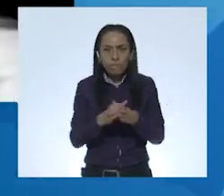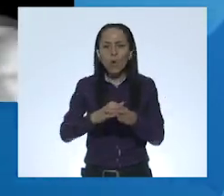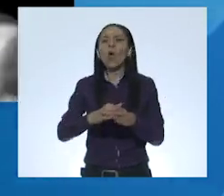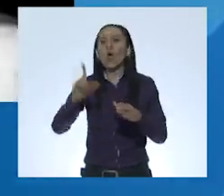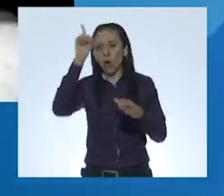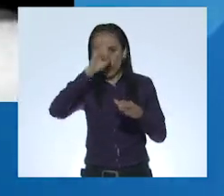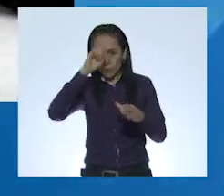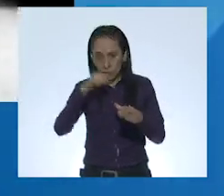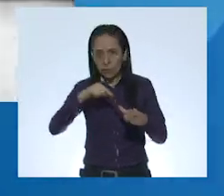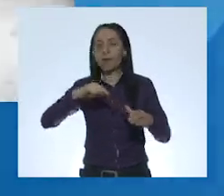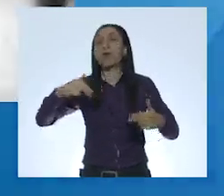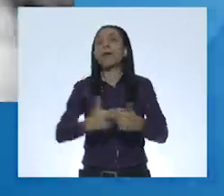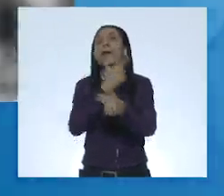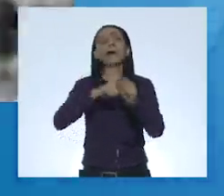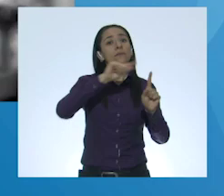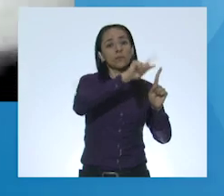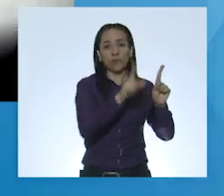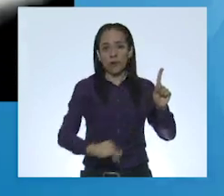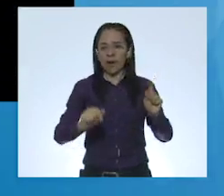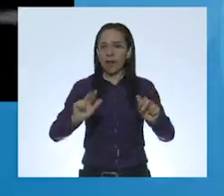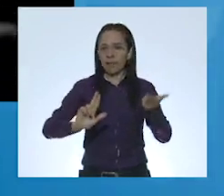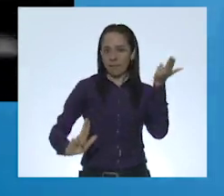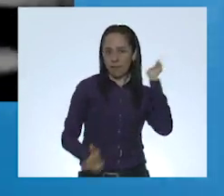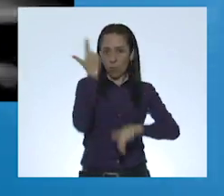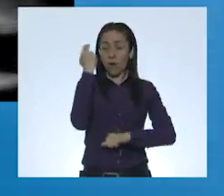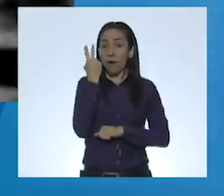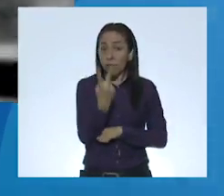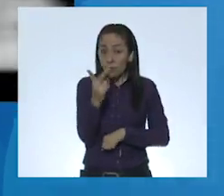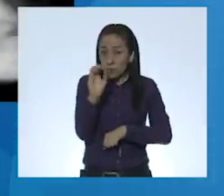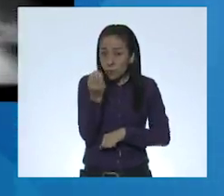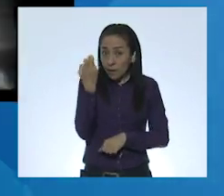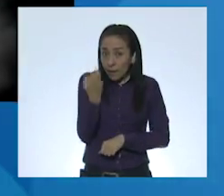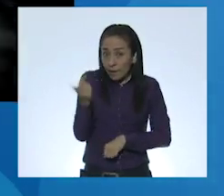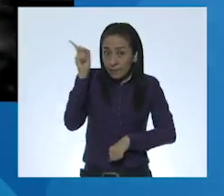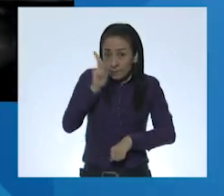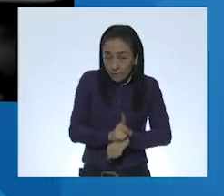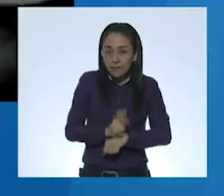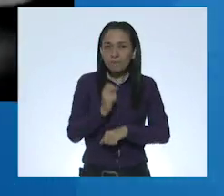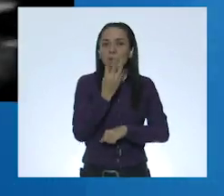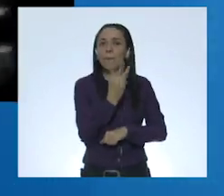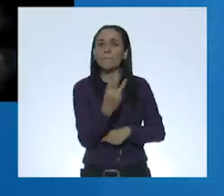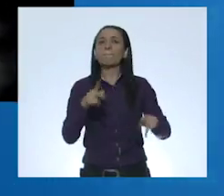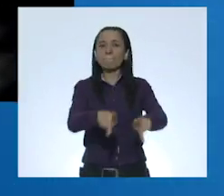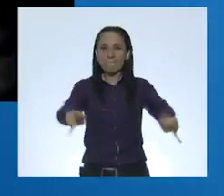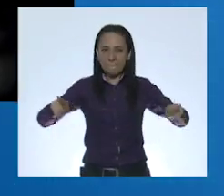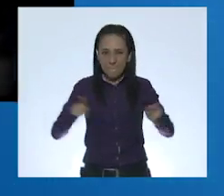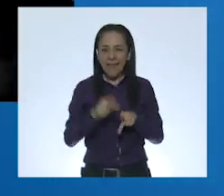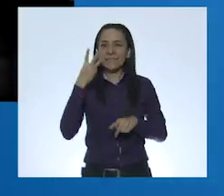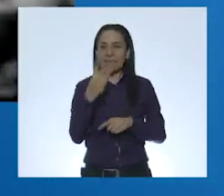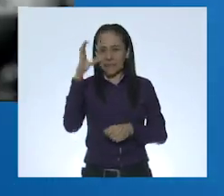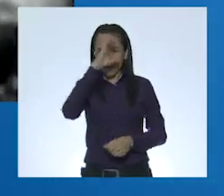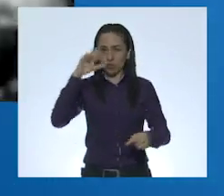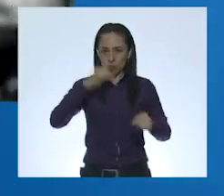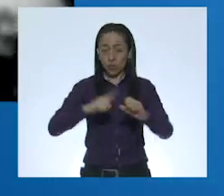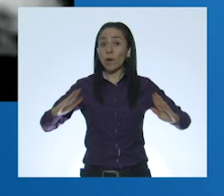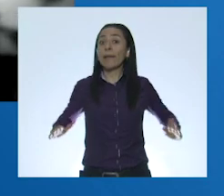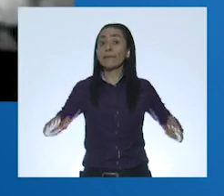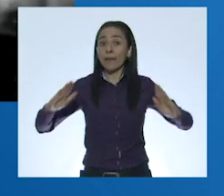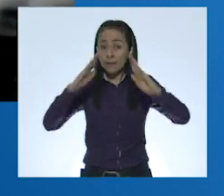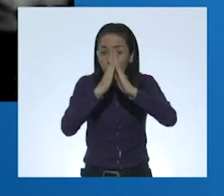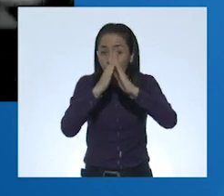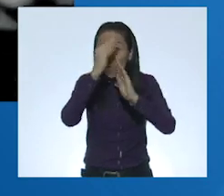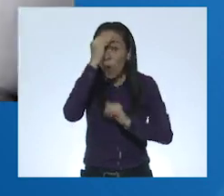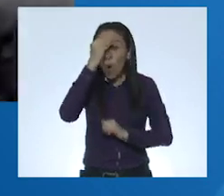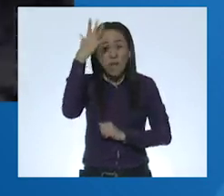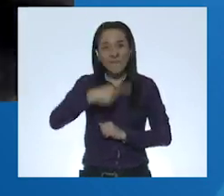Lo que posteriormente pasó el 2 de octubre en la Plaza de las Tres Culturas de Tlatelolco nadie lo olvida. Se